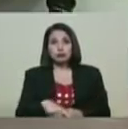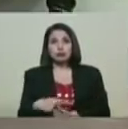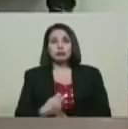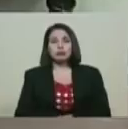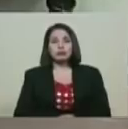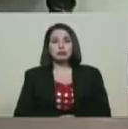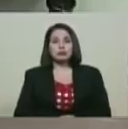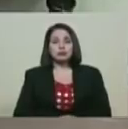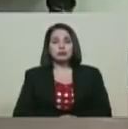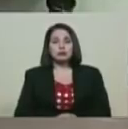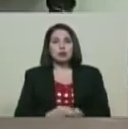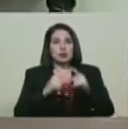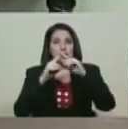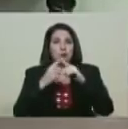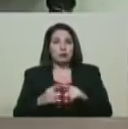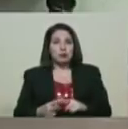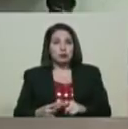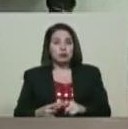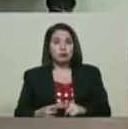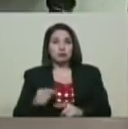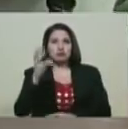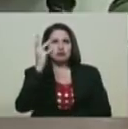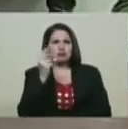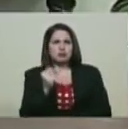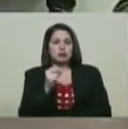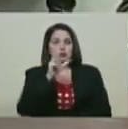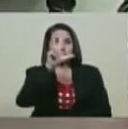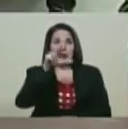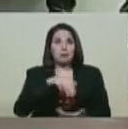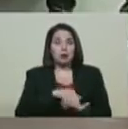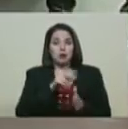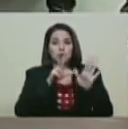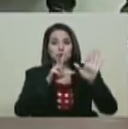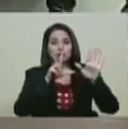De un total, se contaron